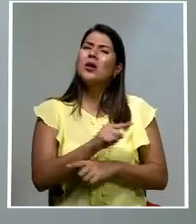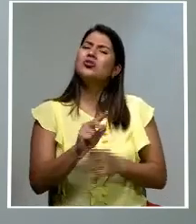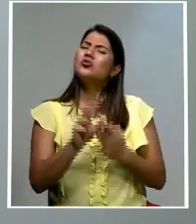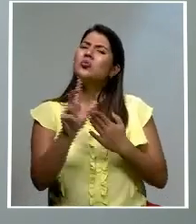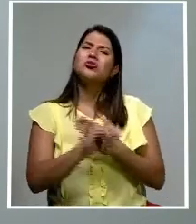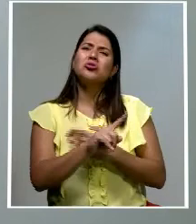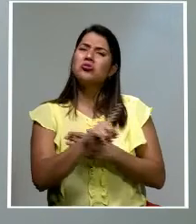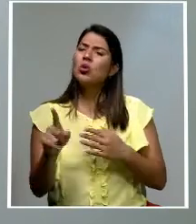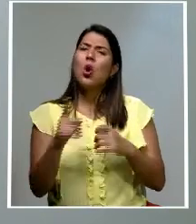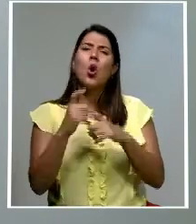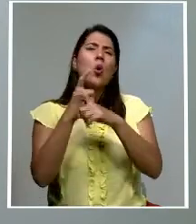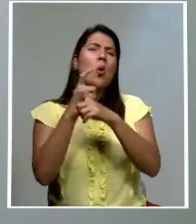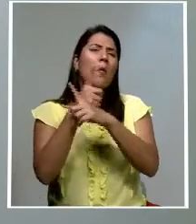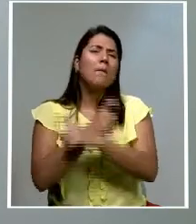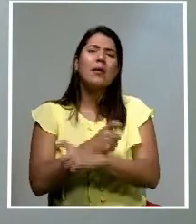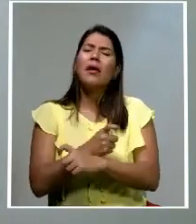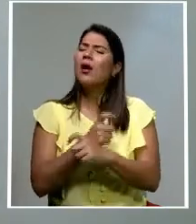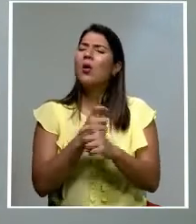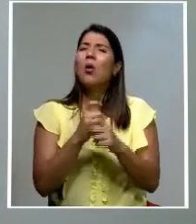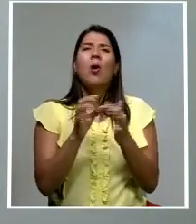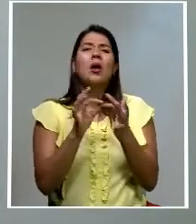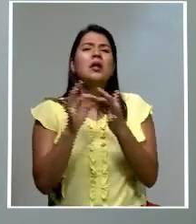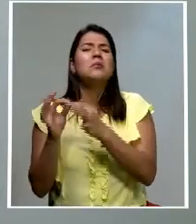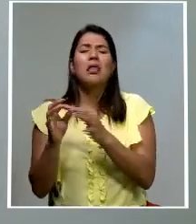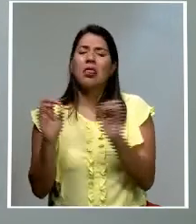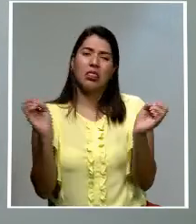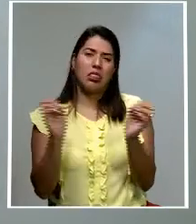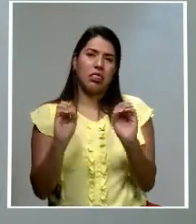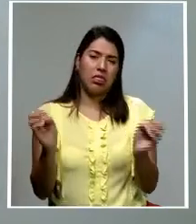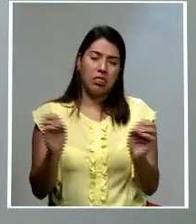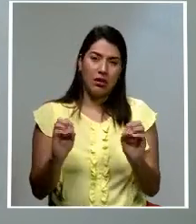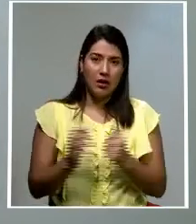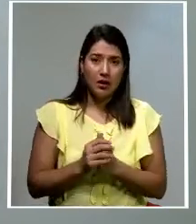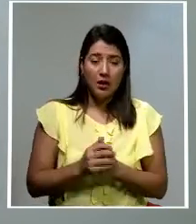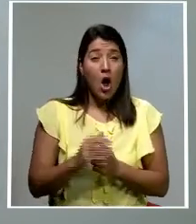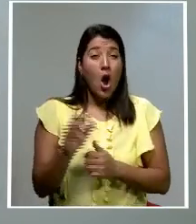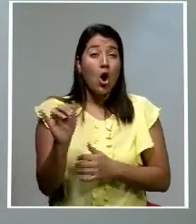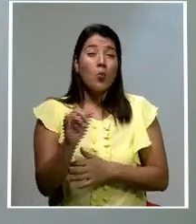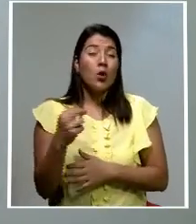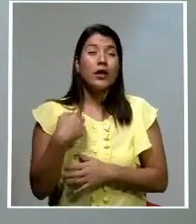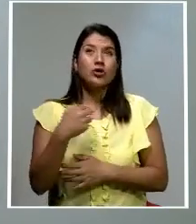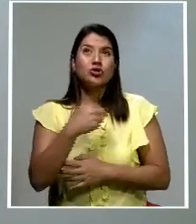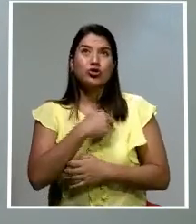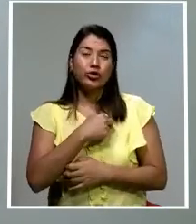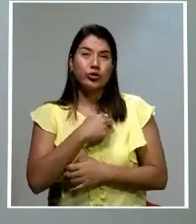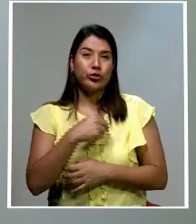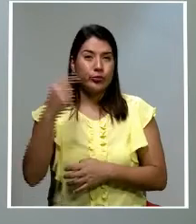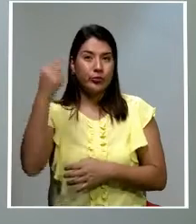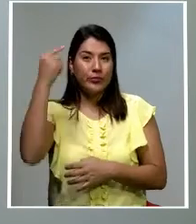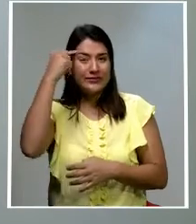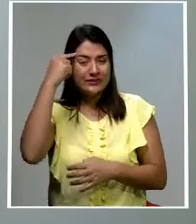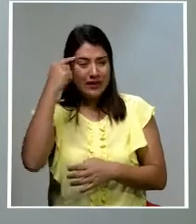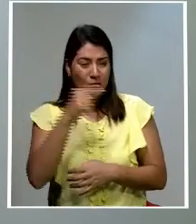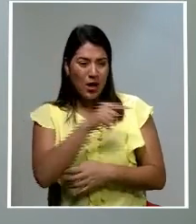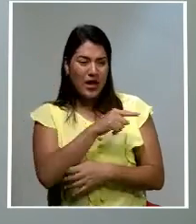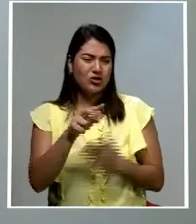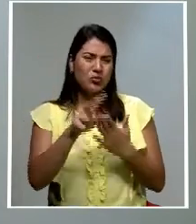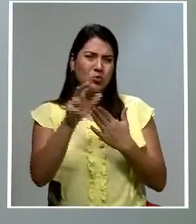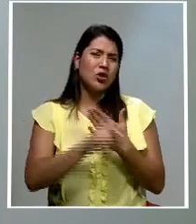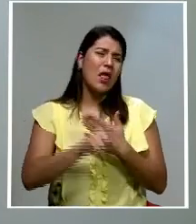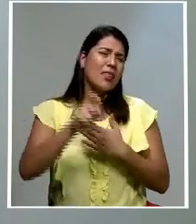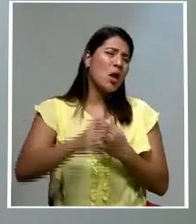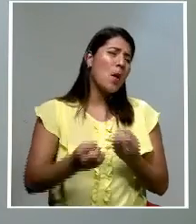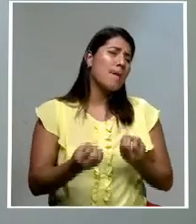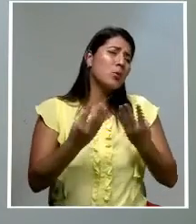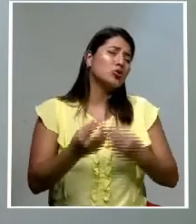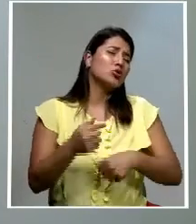una complejidad especial o algo por el estilo que nos haga pensar que van a requerir semanas